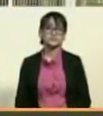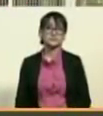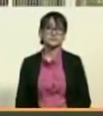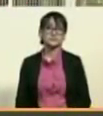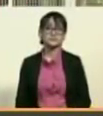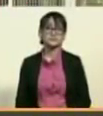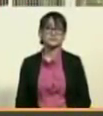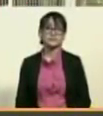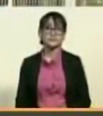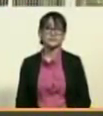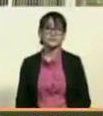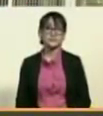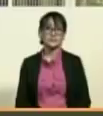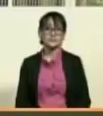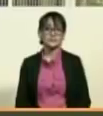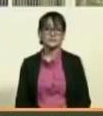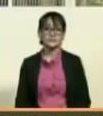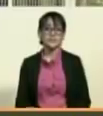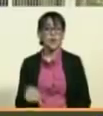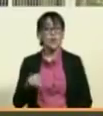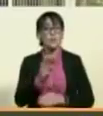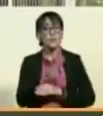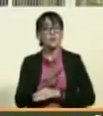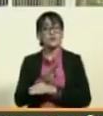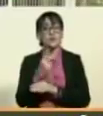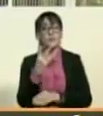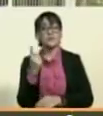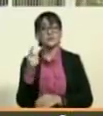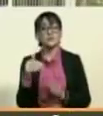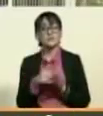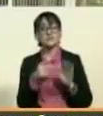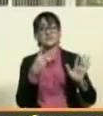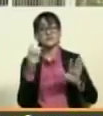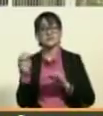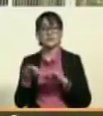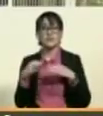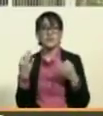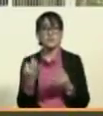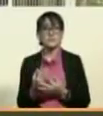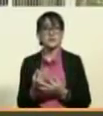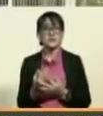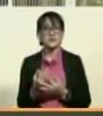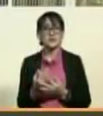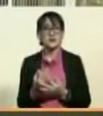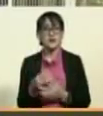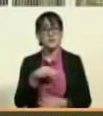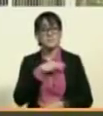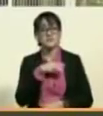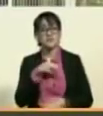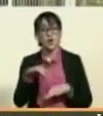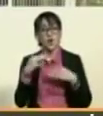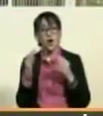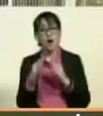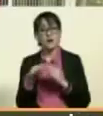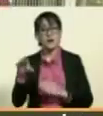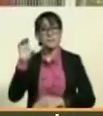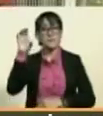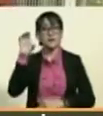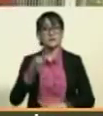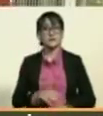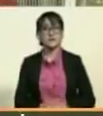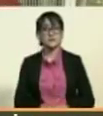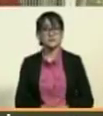estamos protegiendo a 21.700 familias con la gran misión Hogares de la Patria.